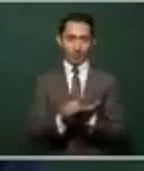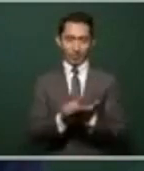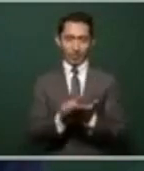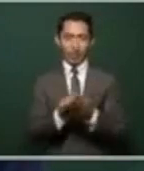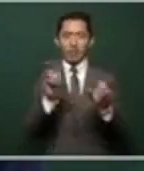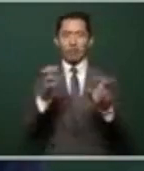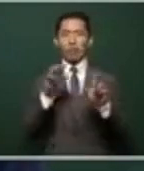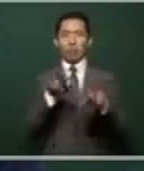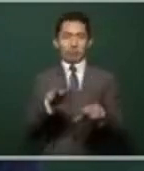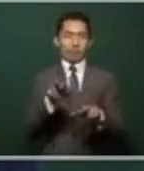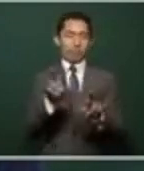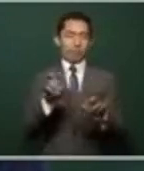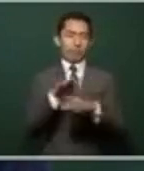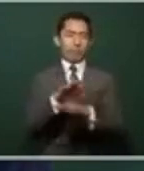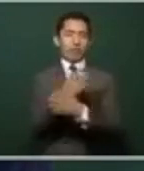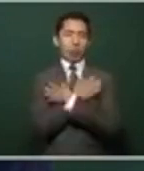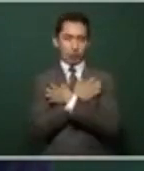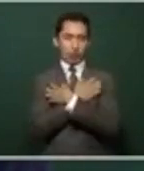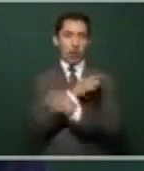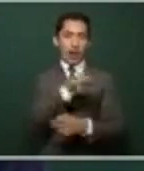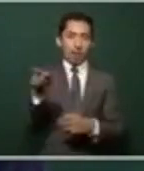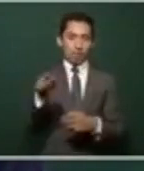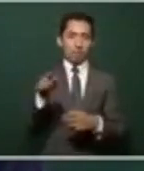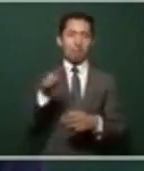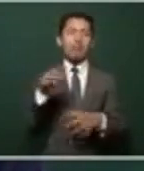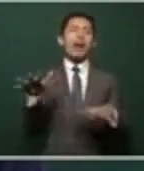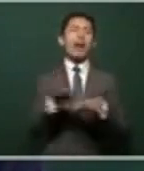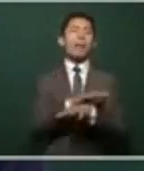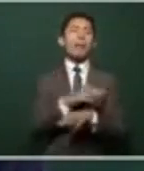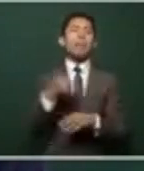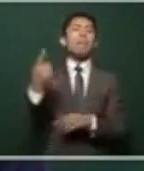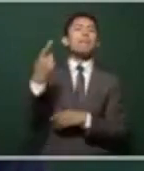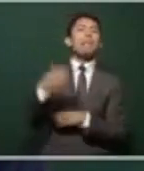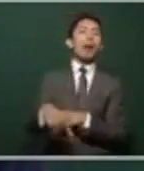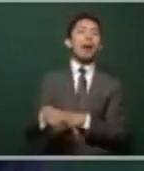la recomendaron los organismos